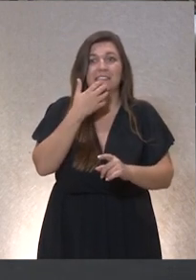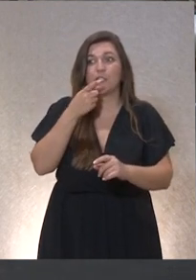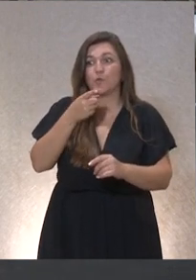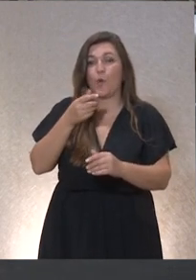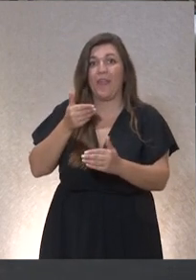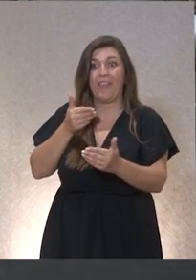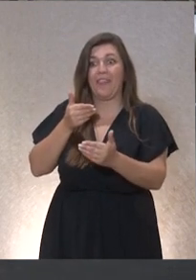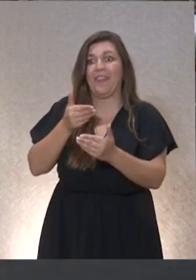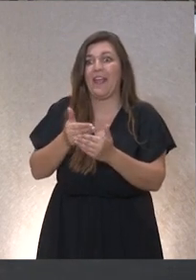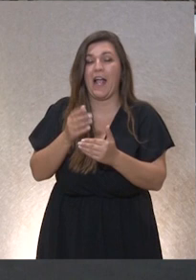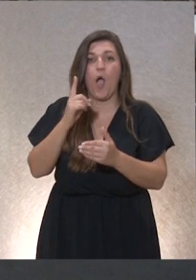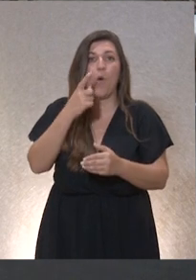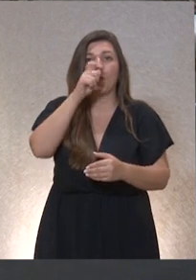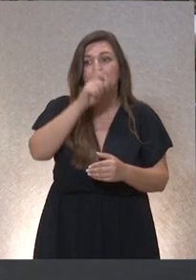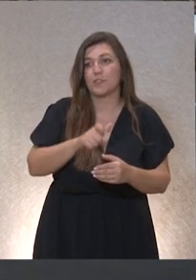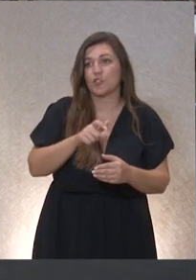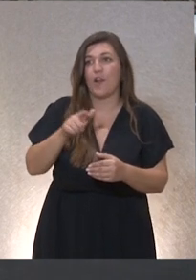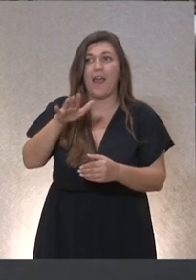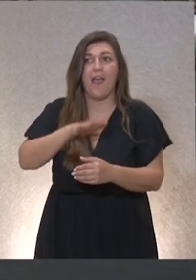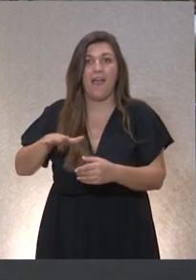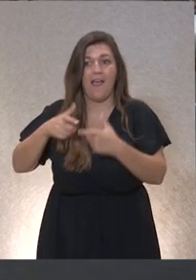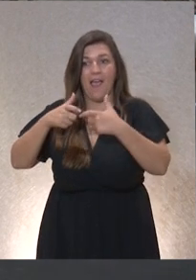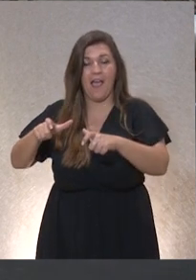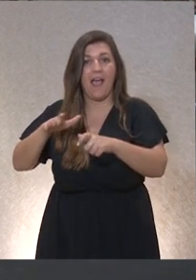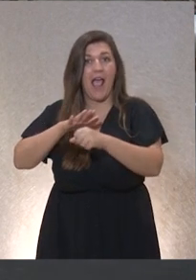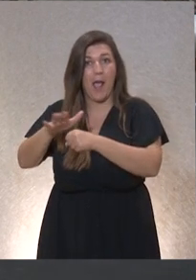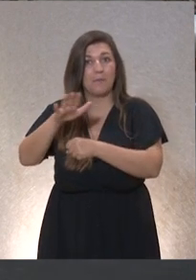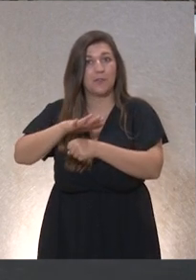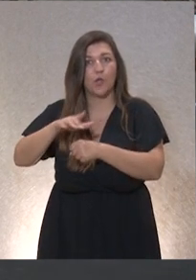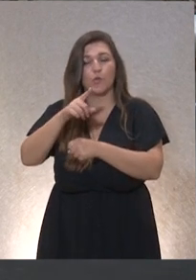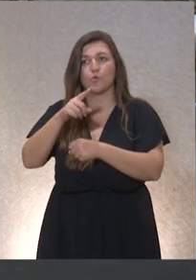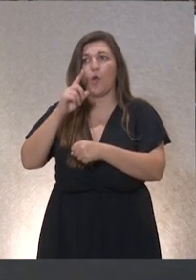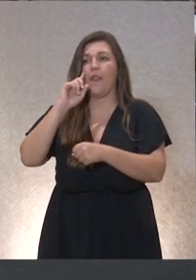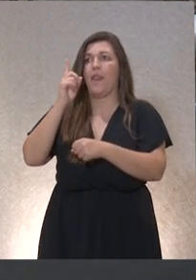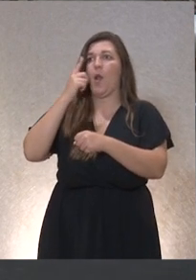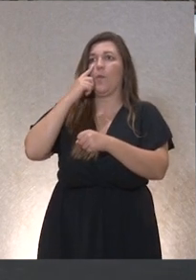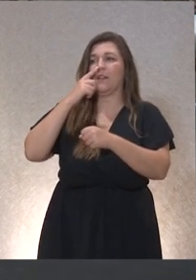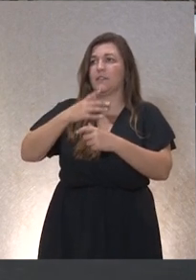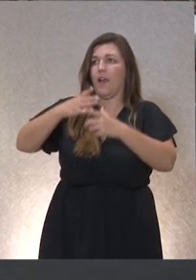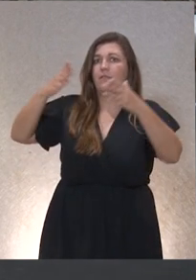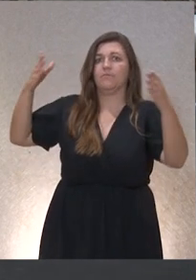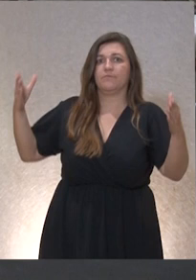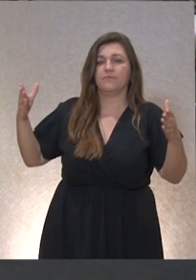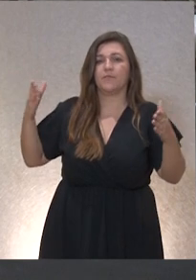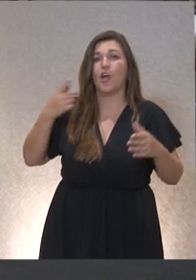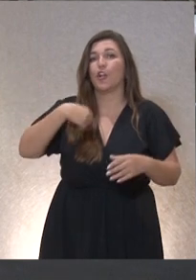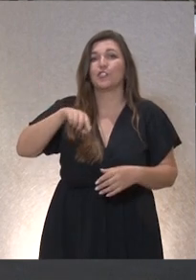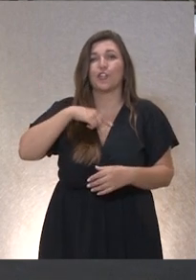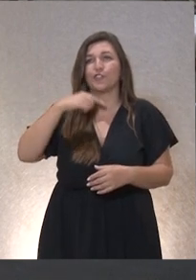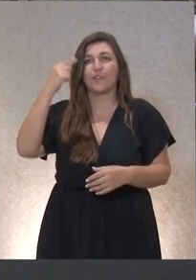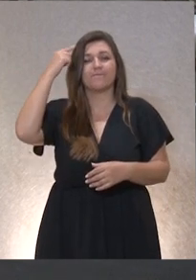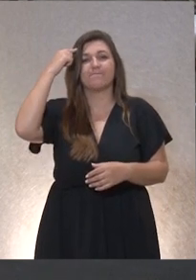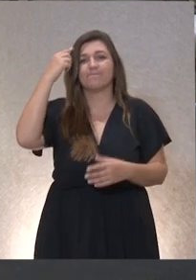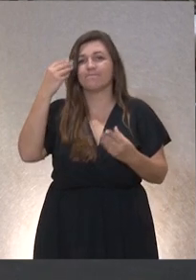o alguien te acerca a ella te das cuenta de la dimensión no tenemos una alta conciencia